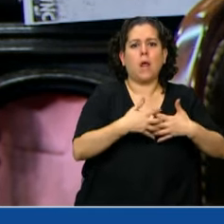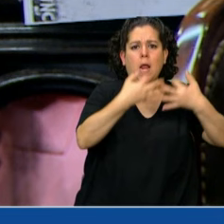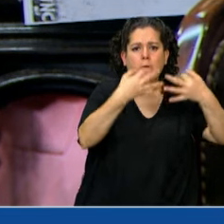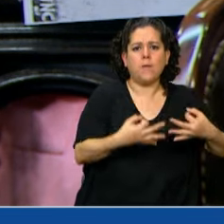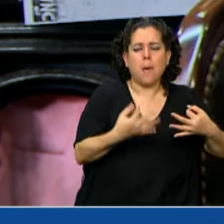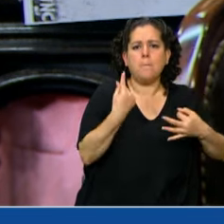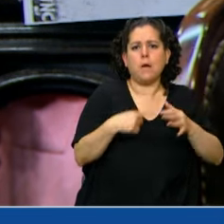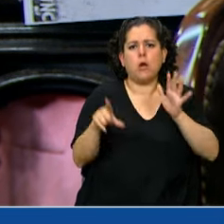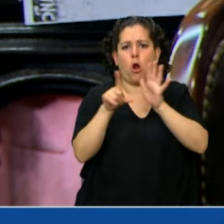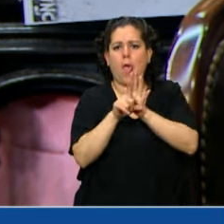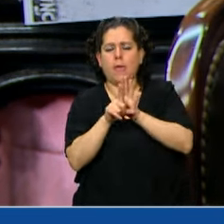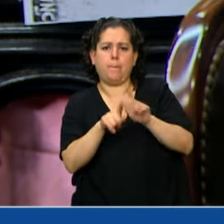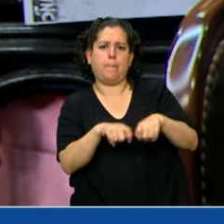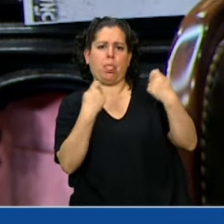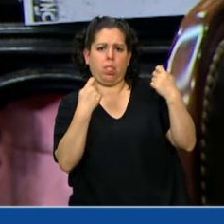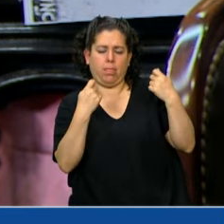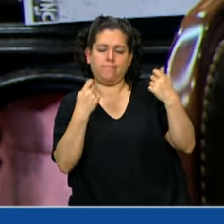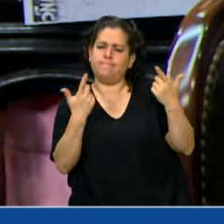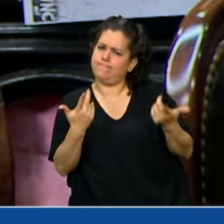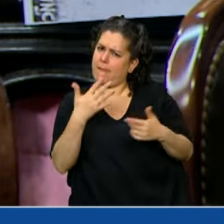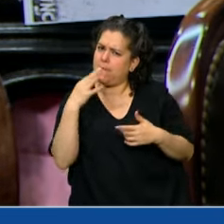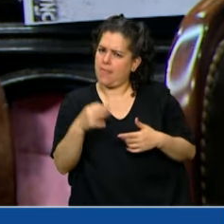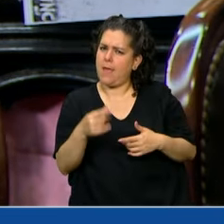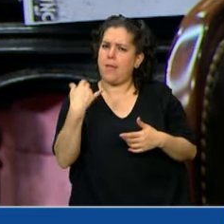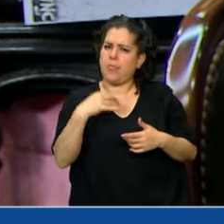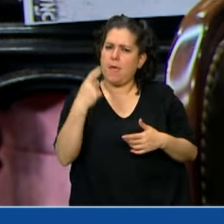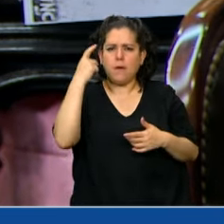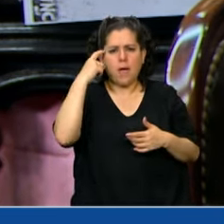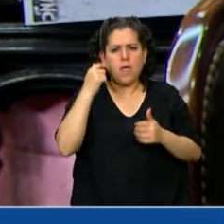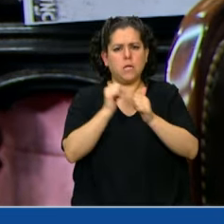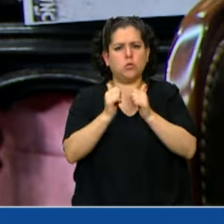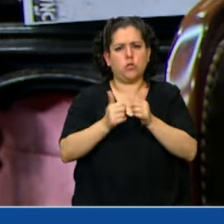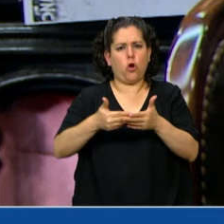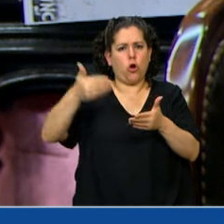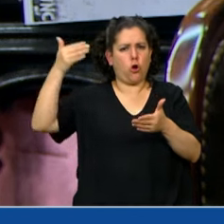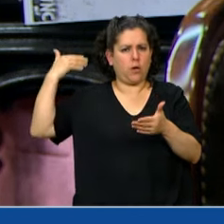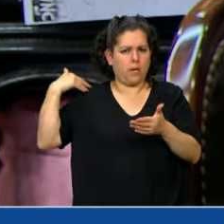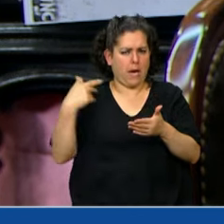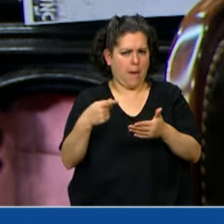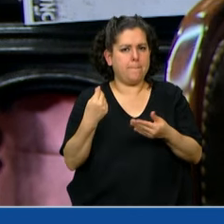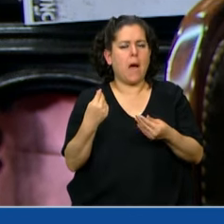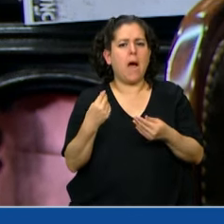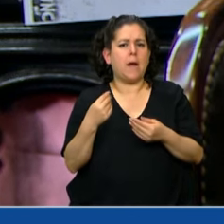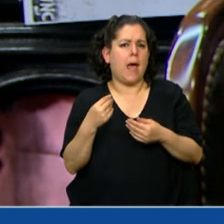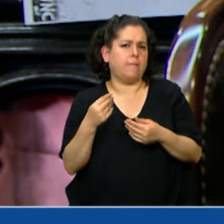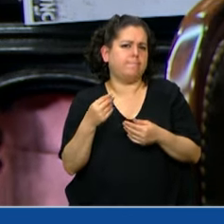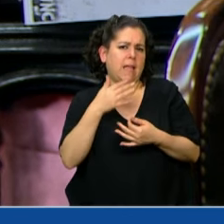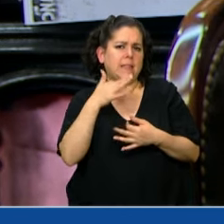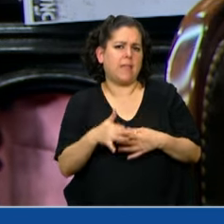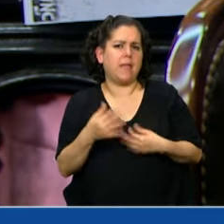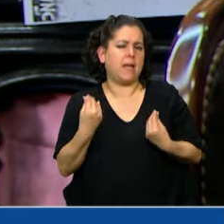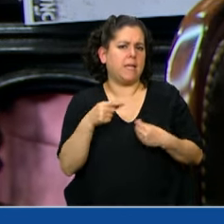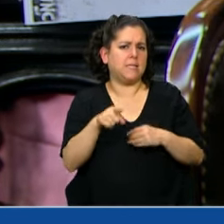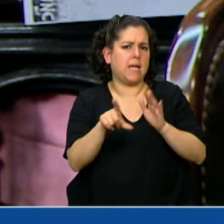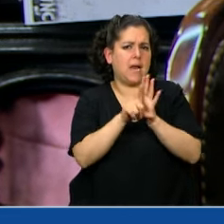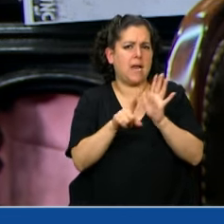rompió la verdad que hay que hacer un poco de historia digamos no Simplemente para poder eh dar vuelta este planteo esta